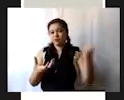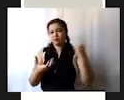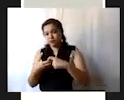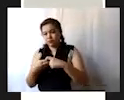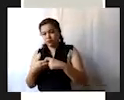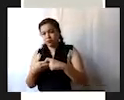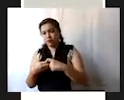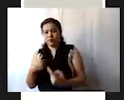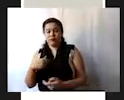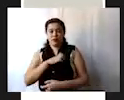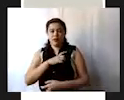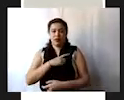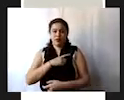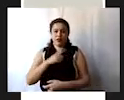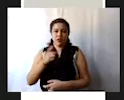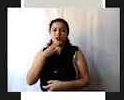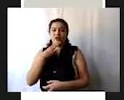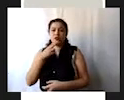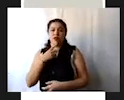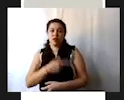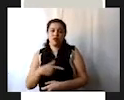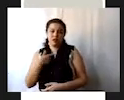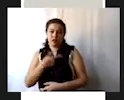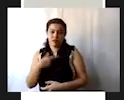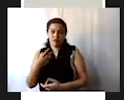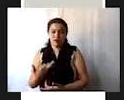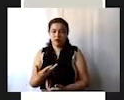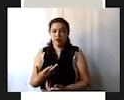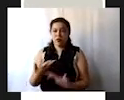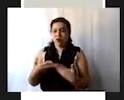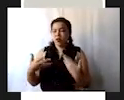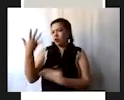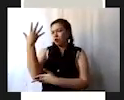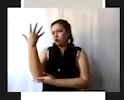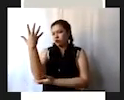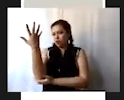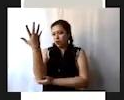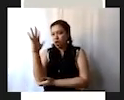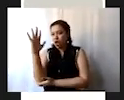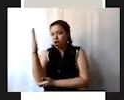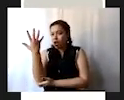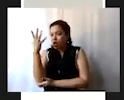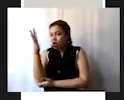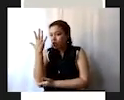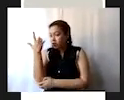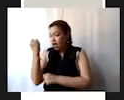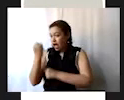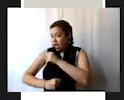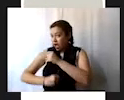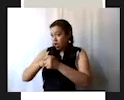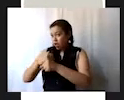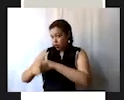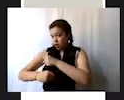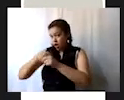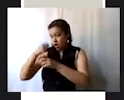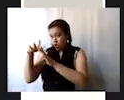me gusta, que usa mucho, que a mí me gusta, es, bueno, un arbolito no es como que cada año pues se va a caer y van a hacer un